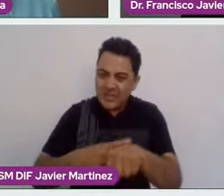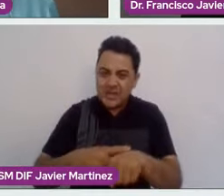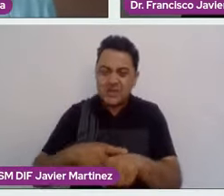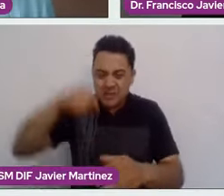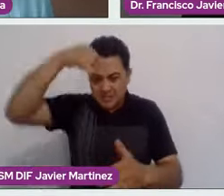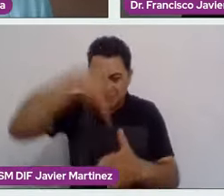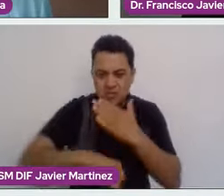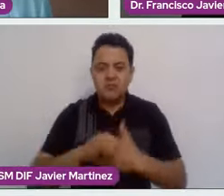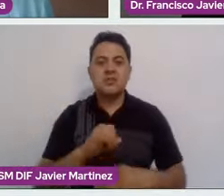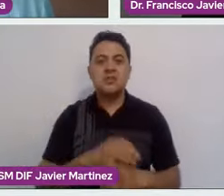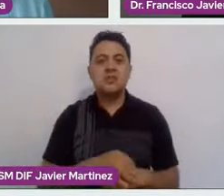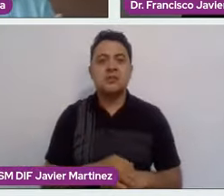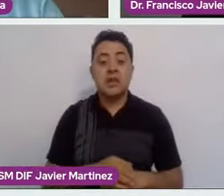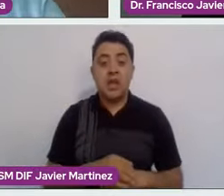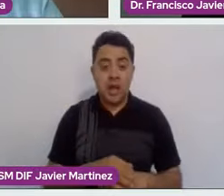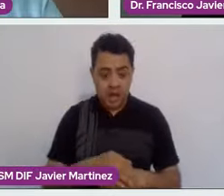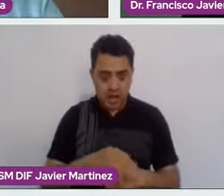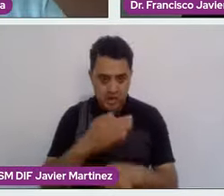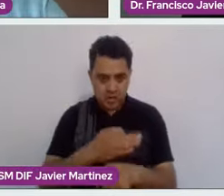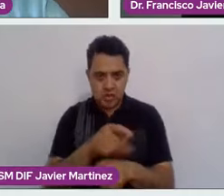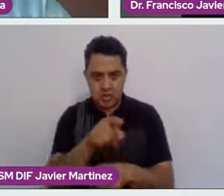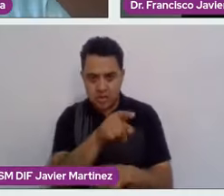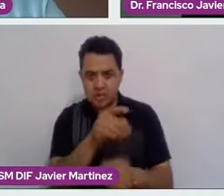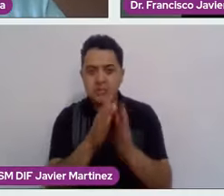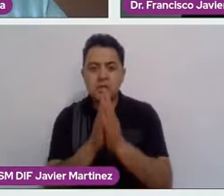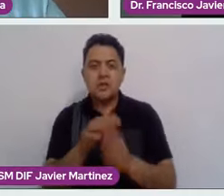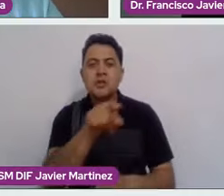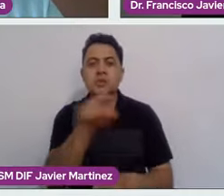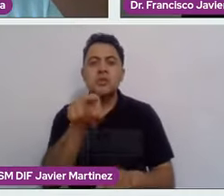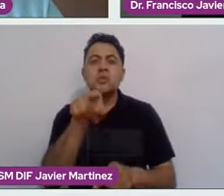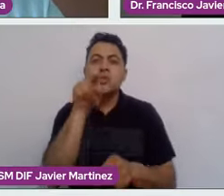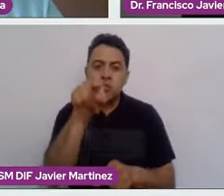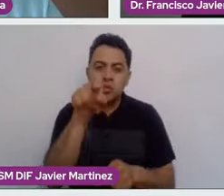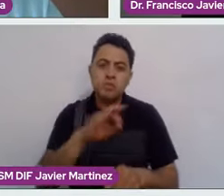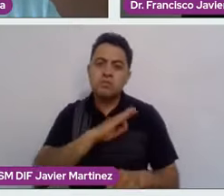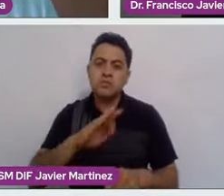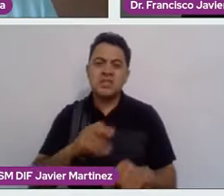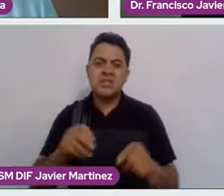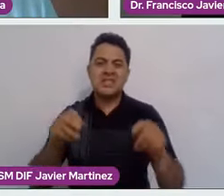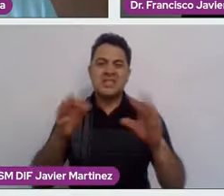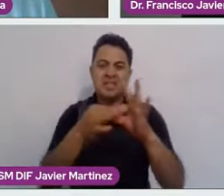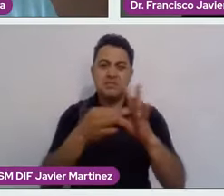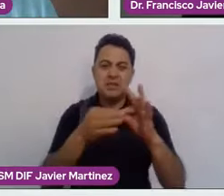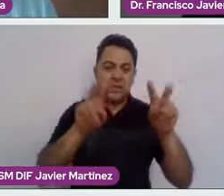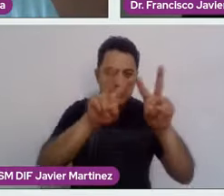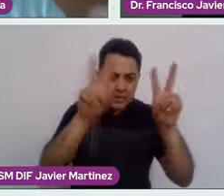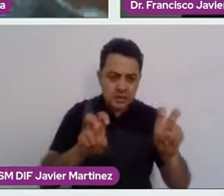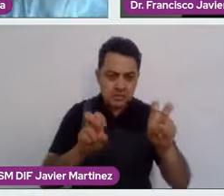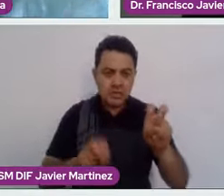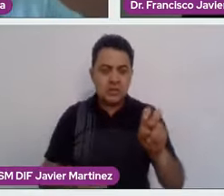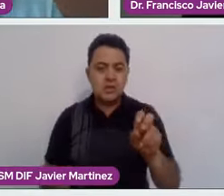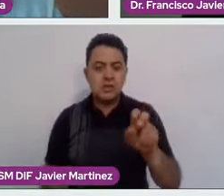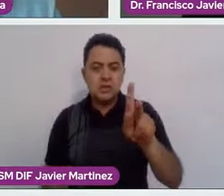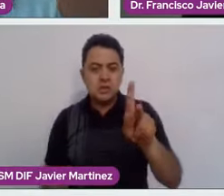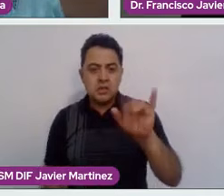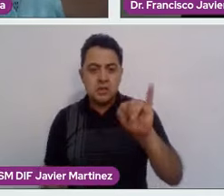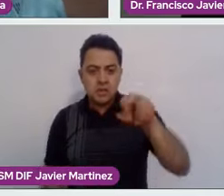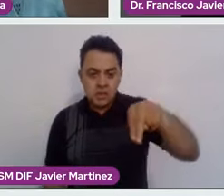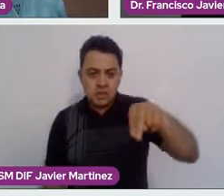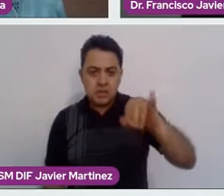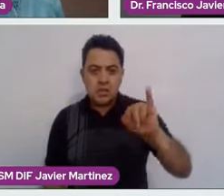su programa para que nos pueda explicar sobre tinnitus, acúfenos y bueno, estamos viendo no todas